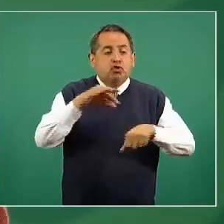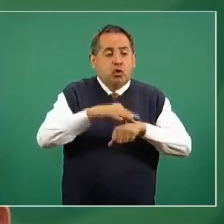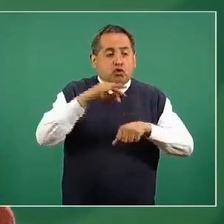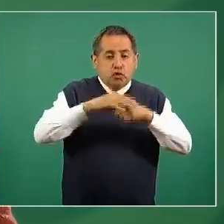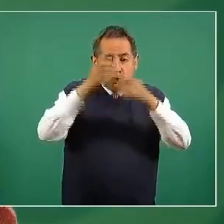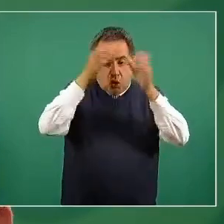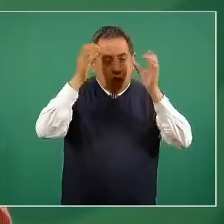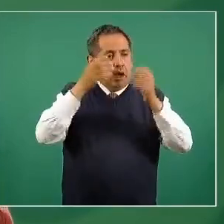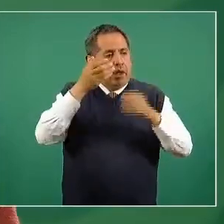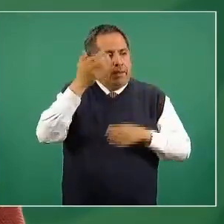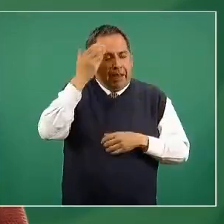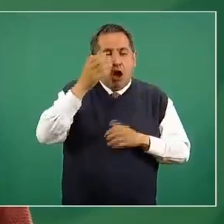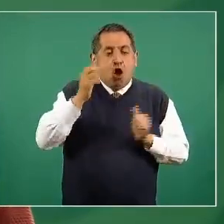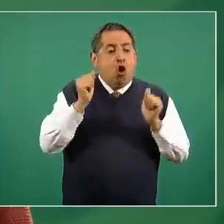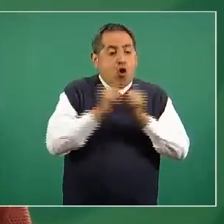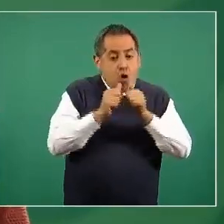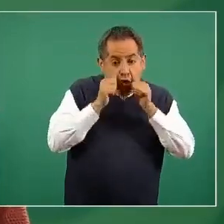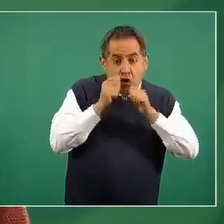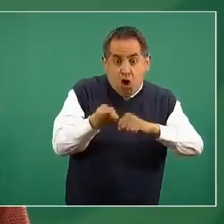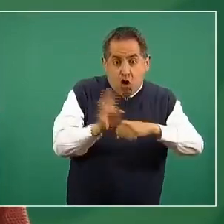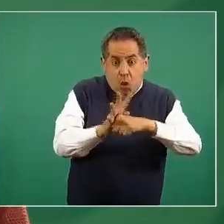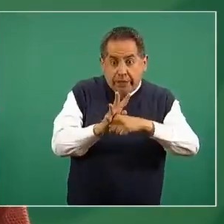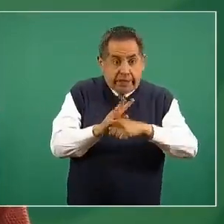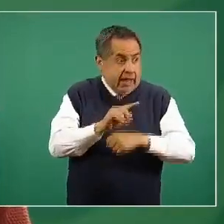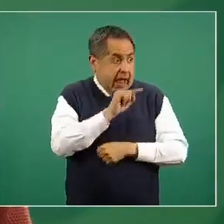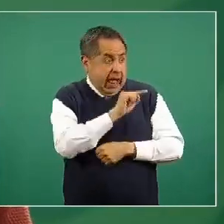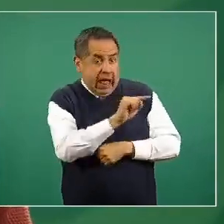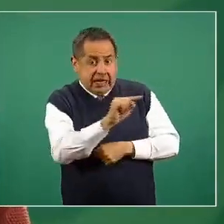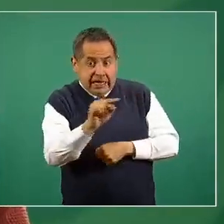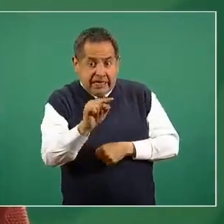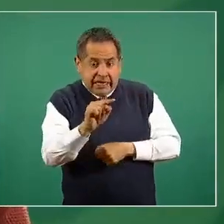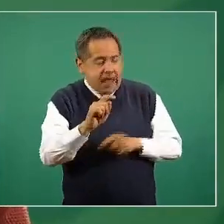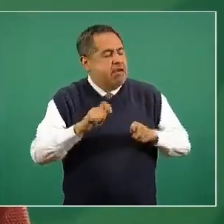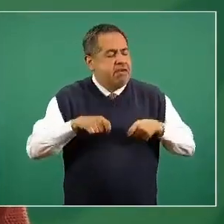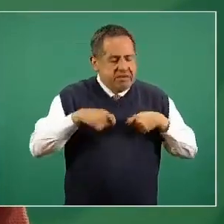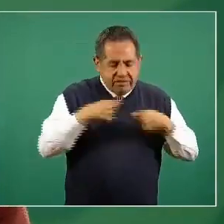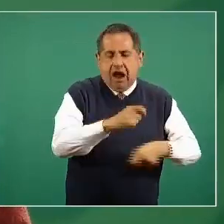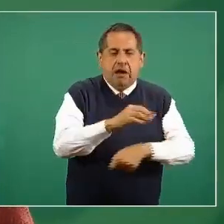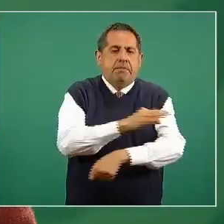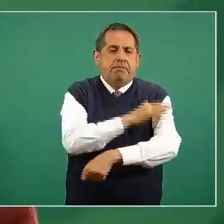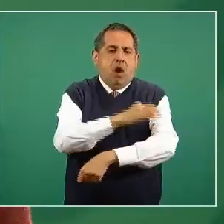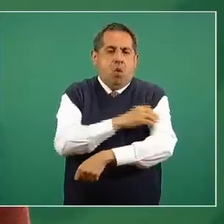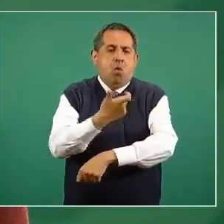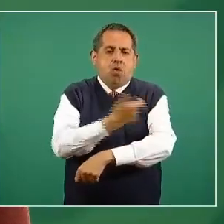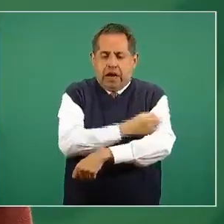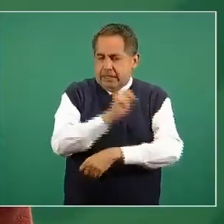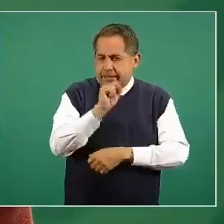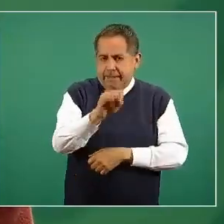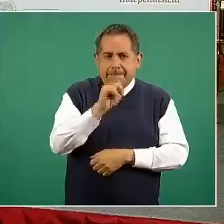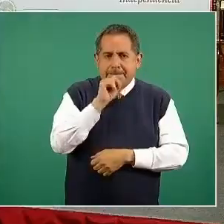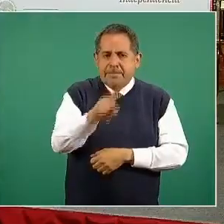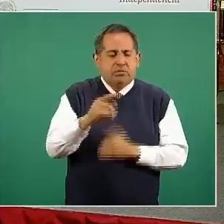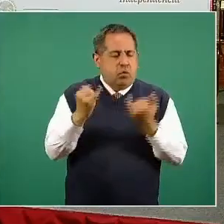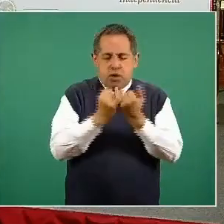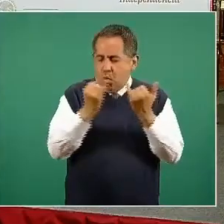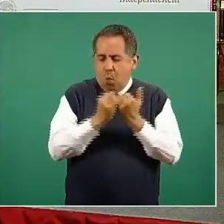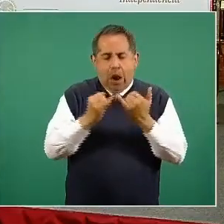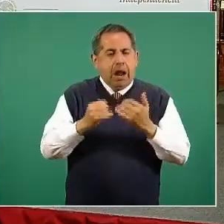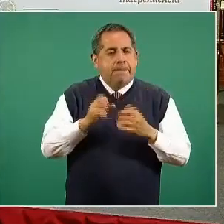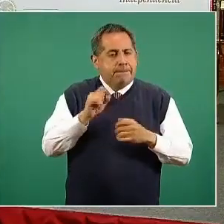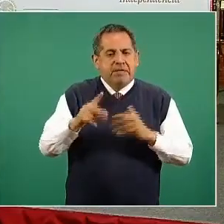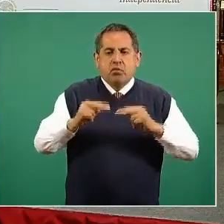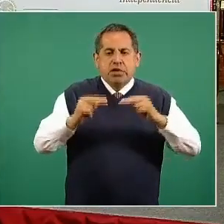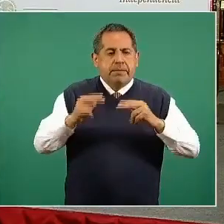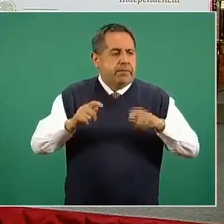que atienden a personas con COVID, que son unidades COVID, están en el mismo nivel de priorización